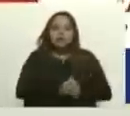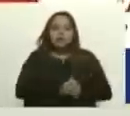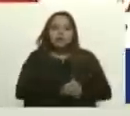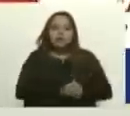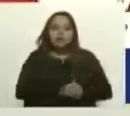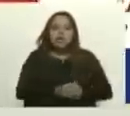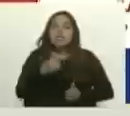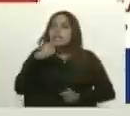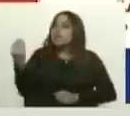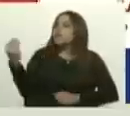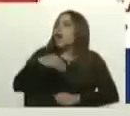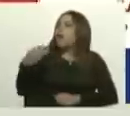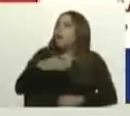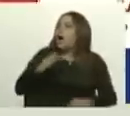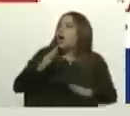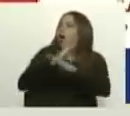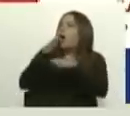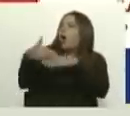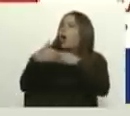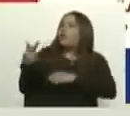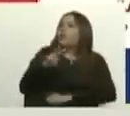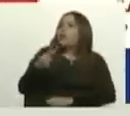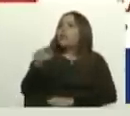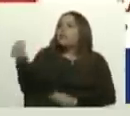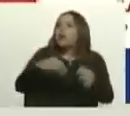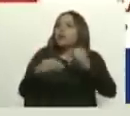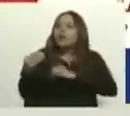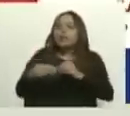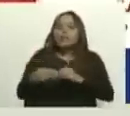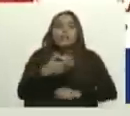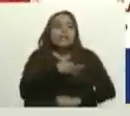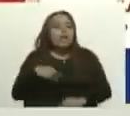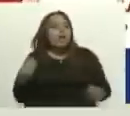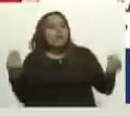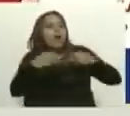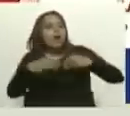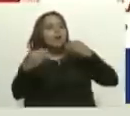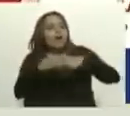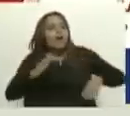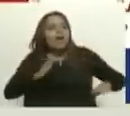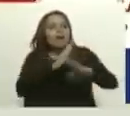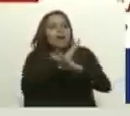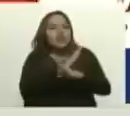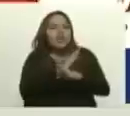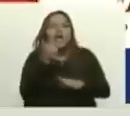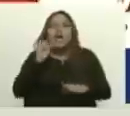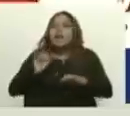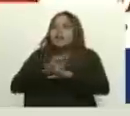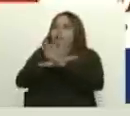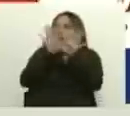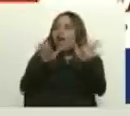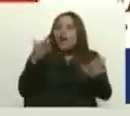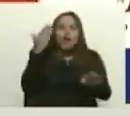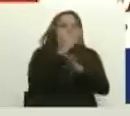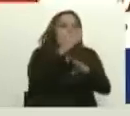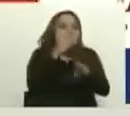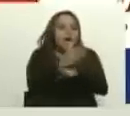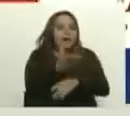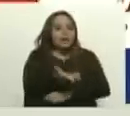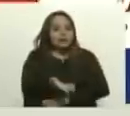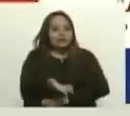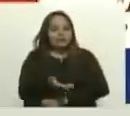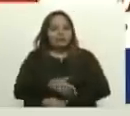Decían, más sanciones pedían. A gritos. Las sanciones son eficientes.